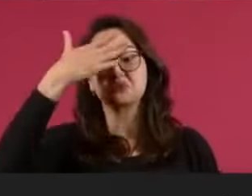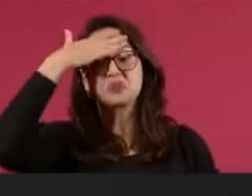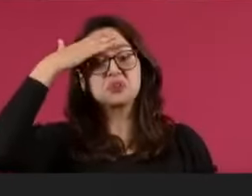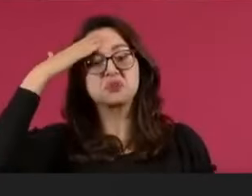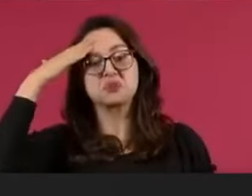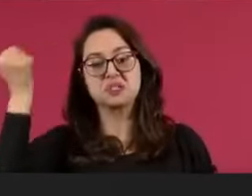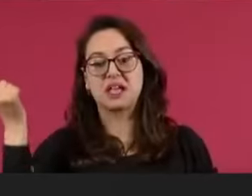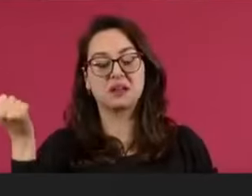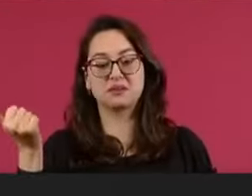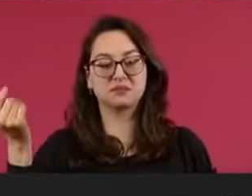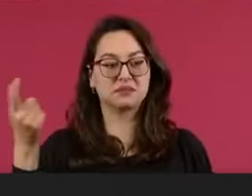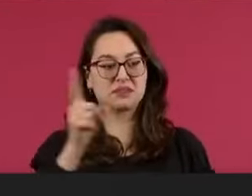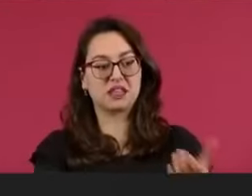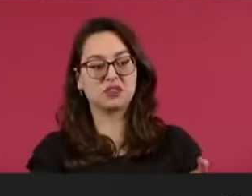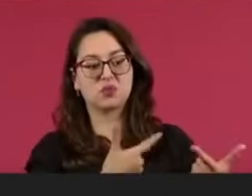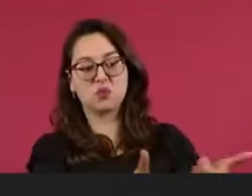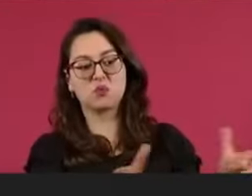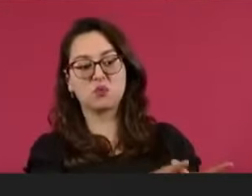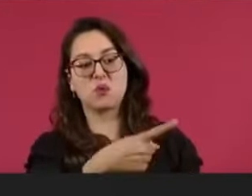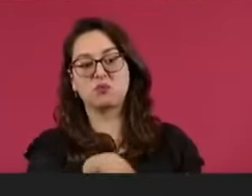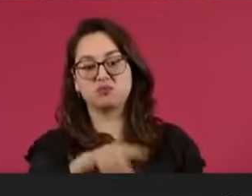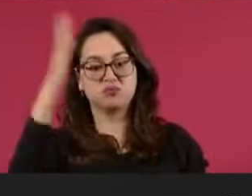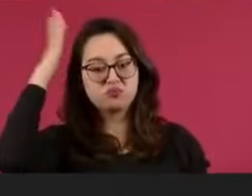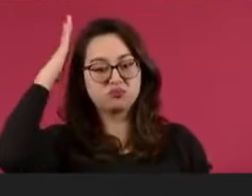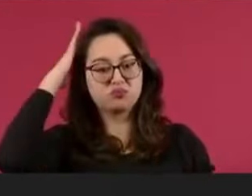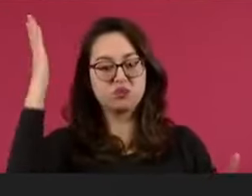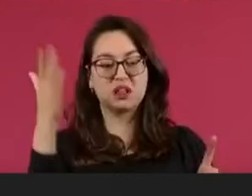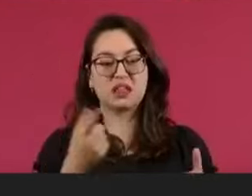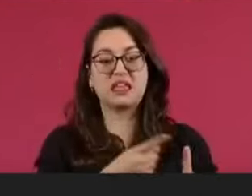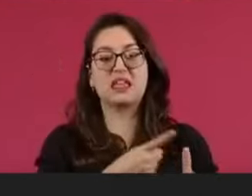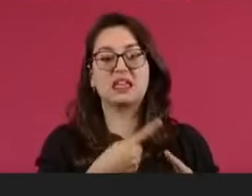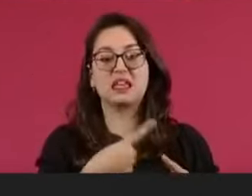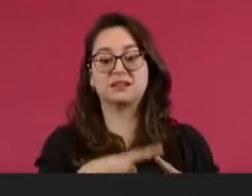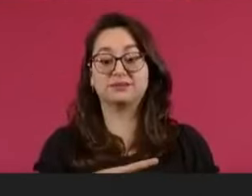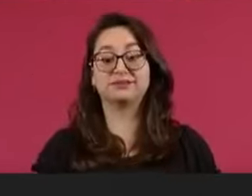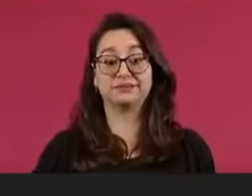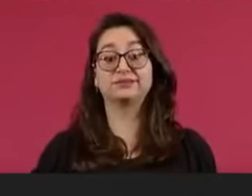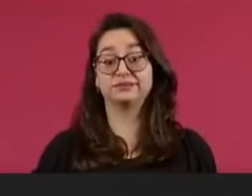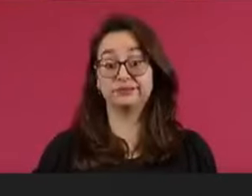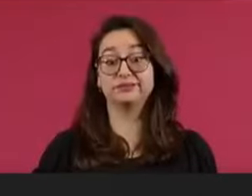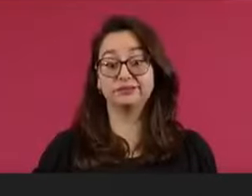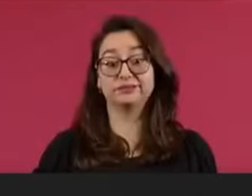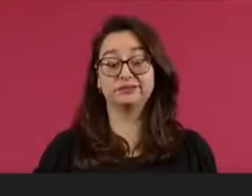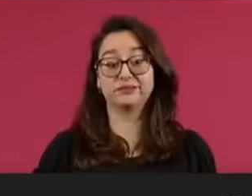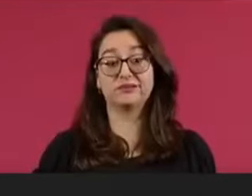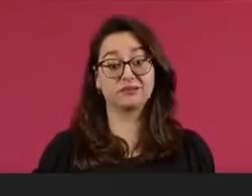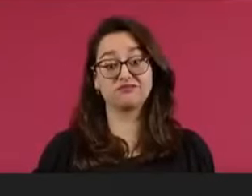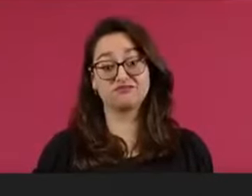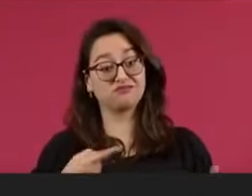quiénes son los dirigentes. Y aquí sí no hay duda, porque fue el orador